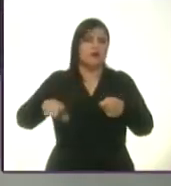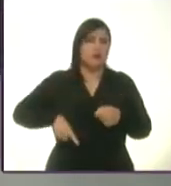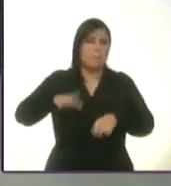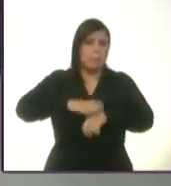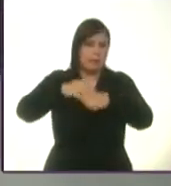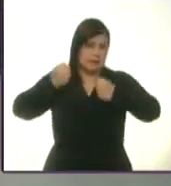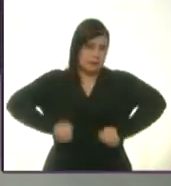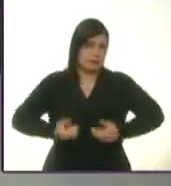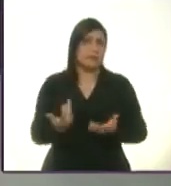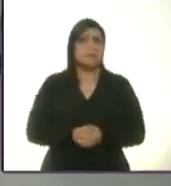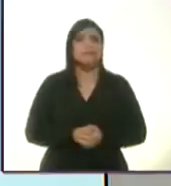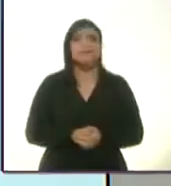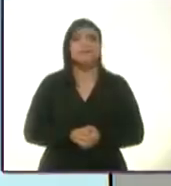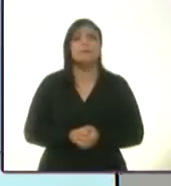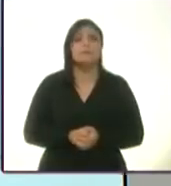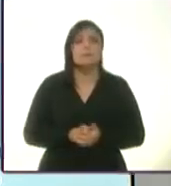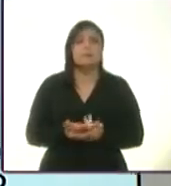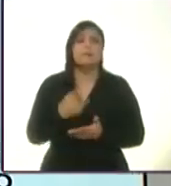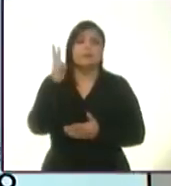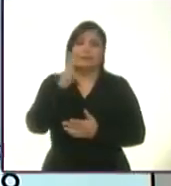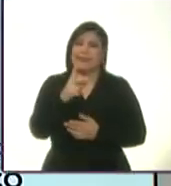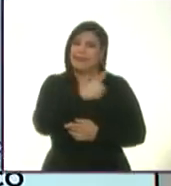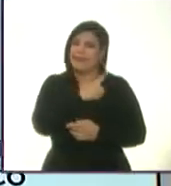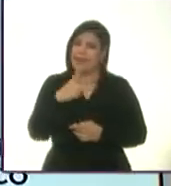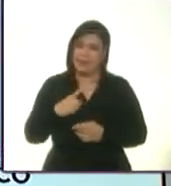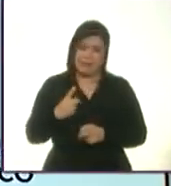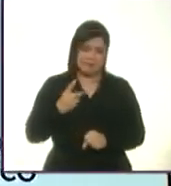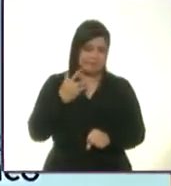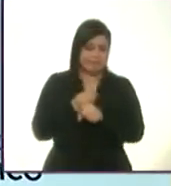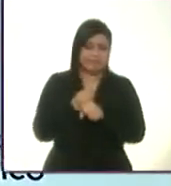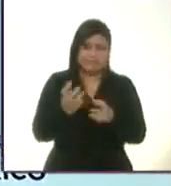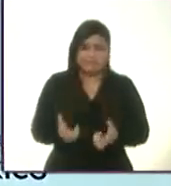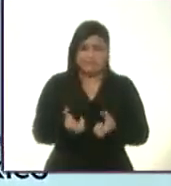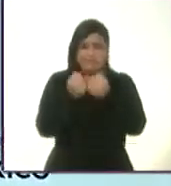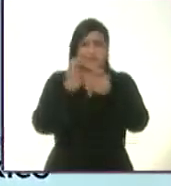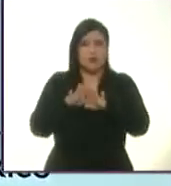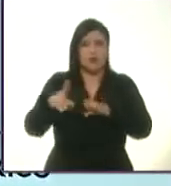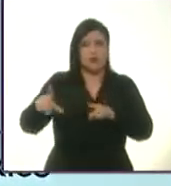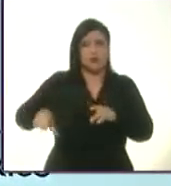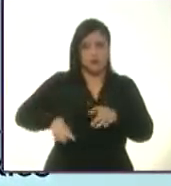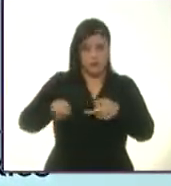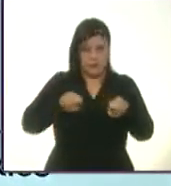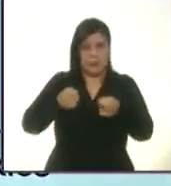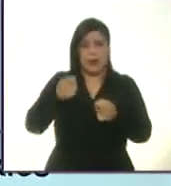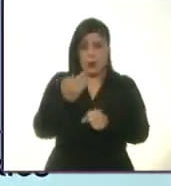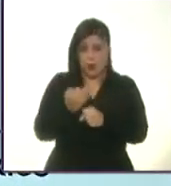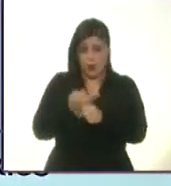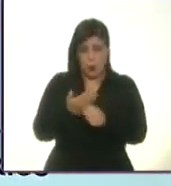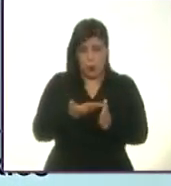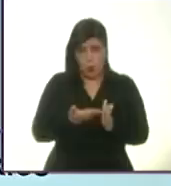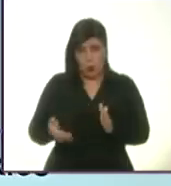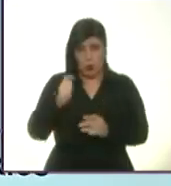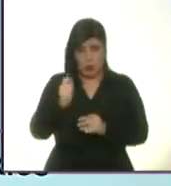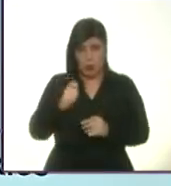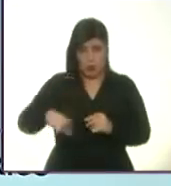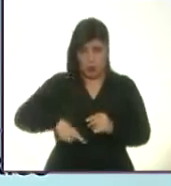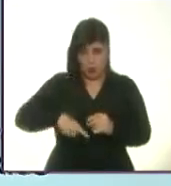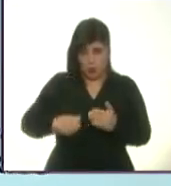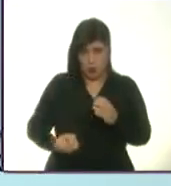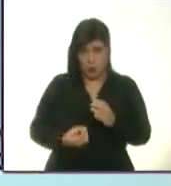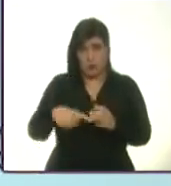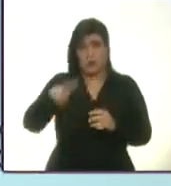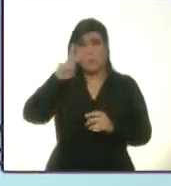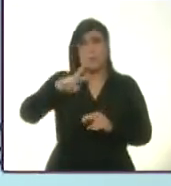es indispensable rescatar la gobernabilidad de la ciudad que se ha perdido en el actual gobierno el actual gobierno